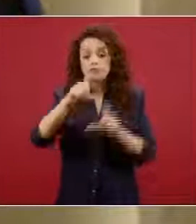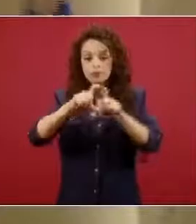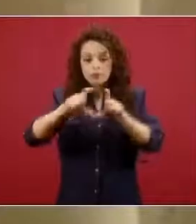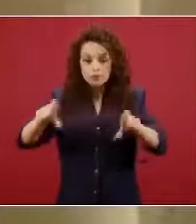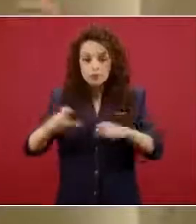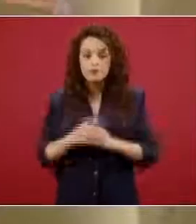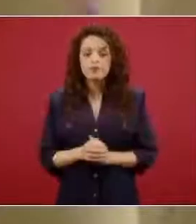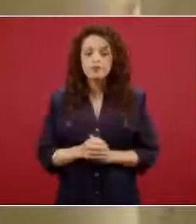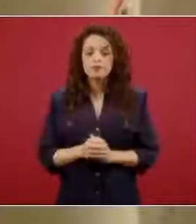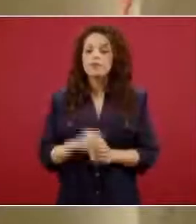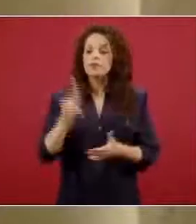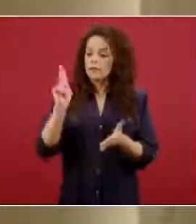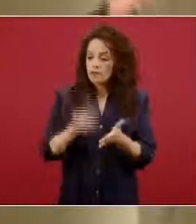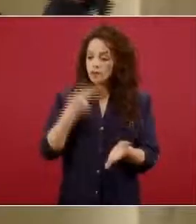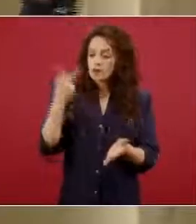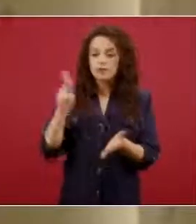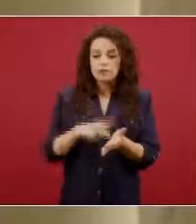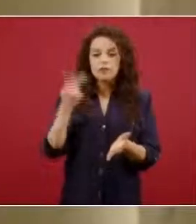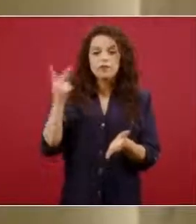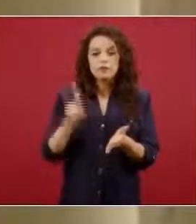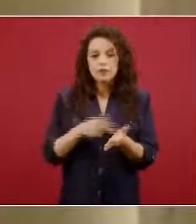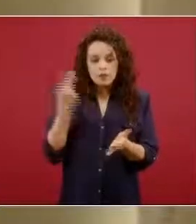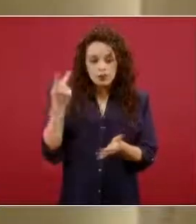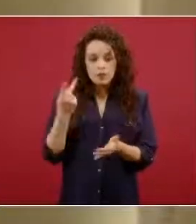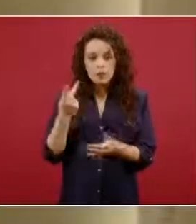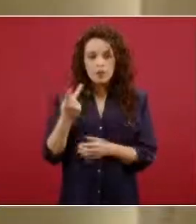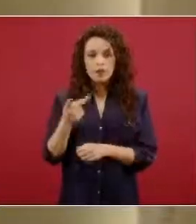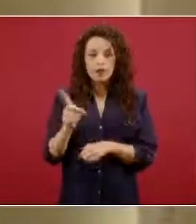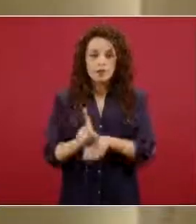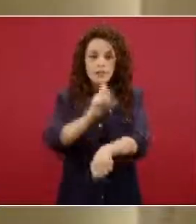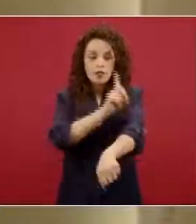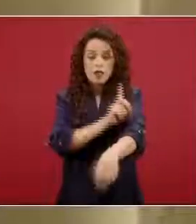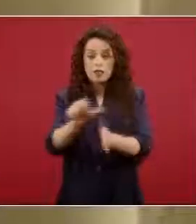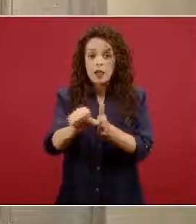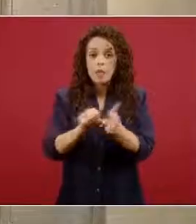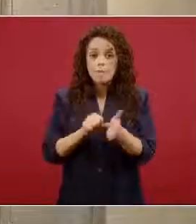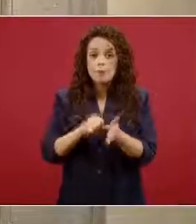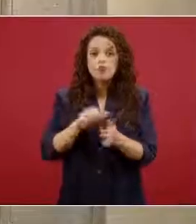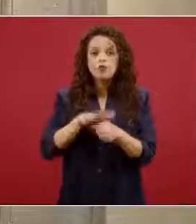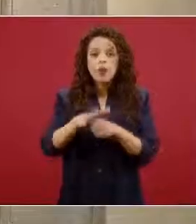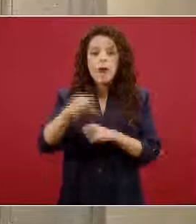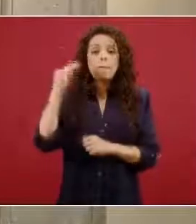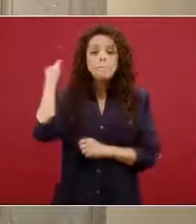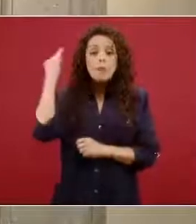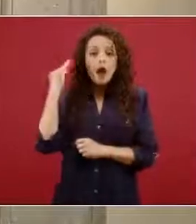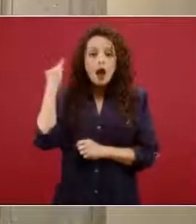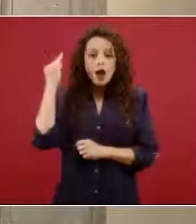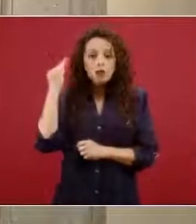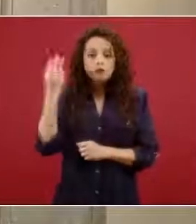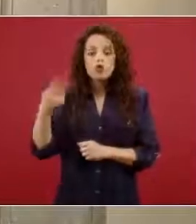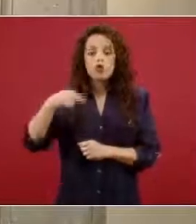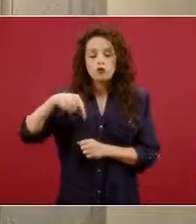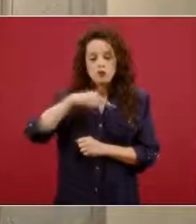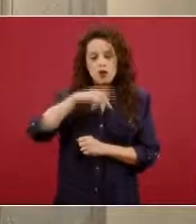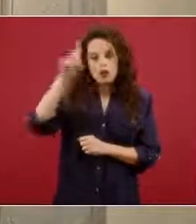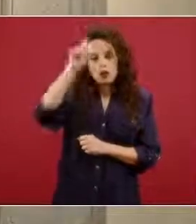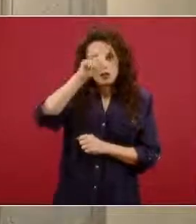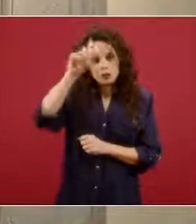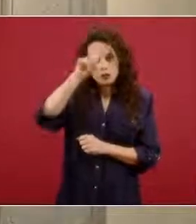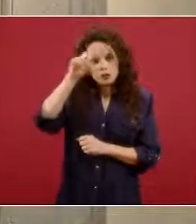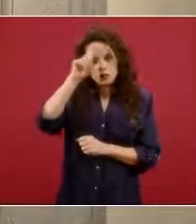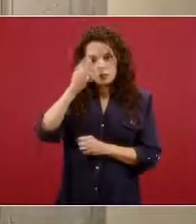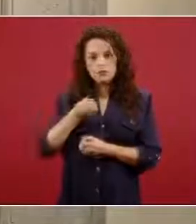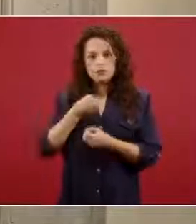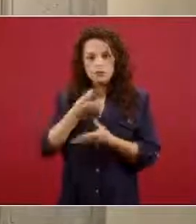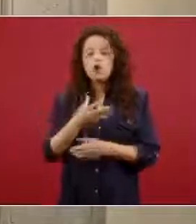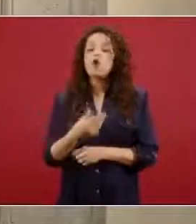las repetidas ocasiones desde el mes de marzo en el que recomendamos explícitamente el